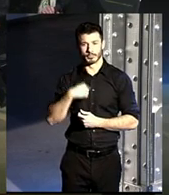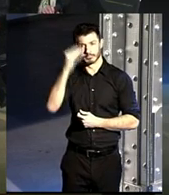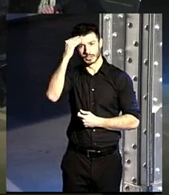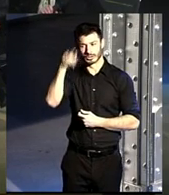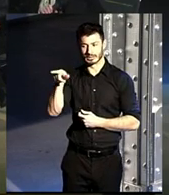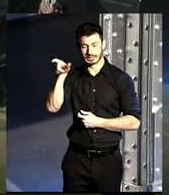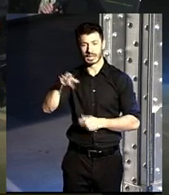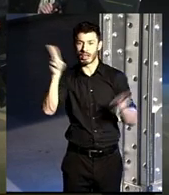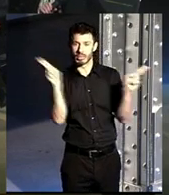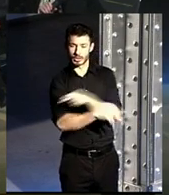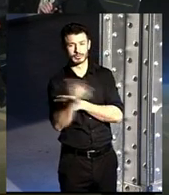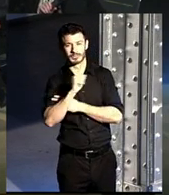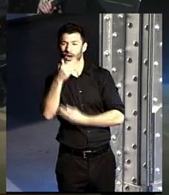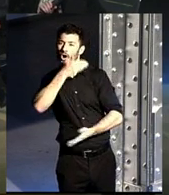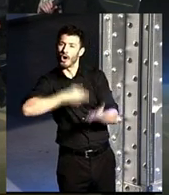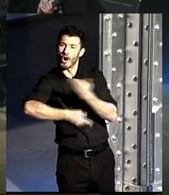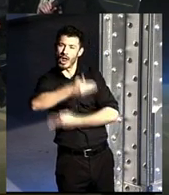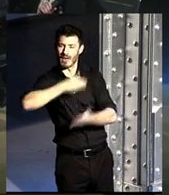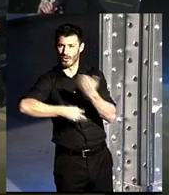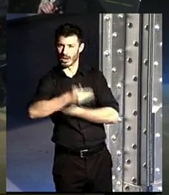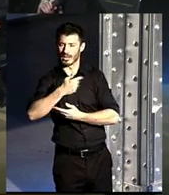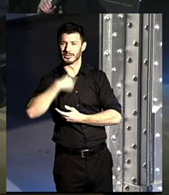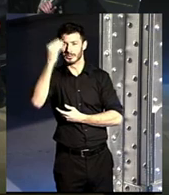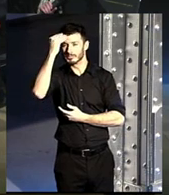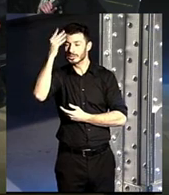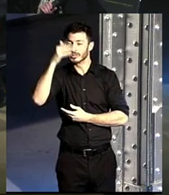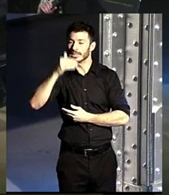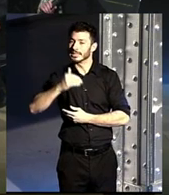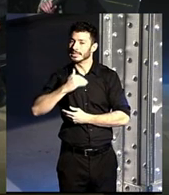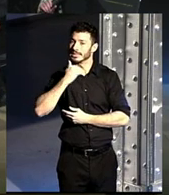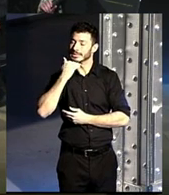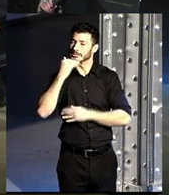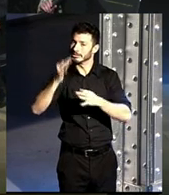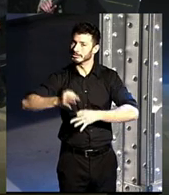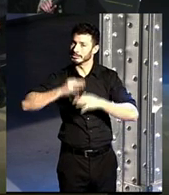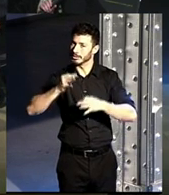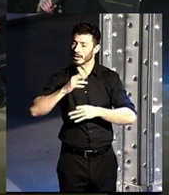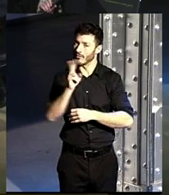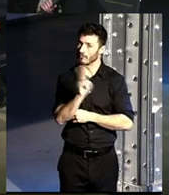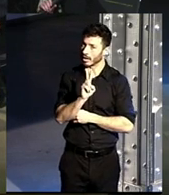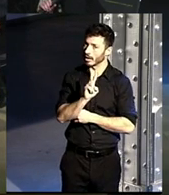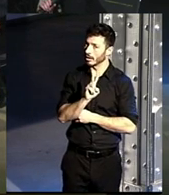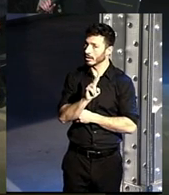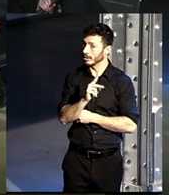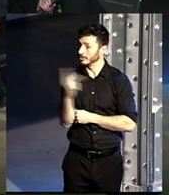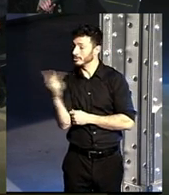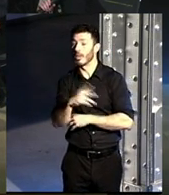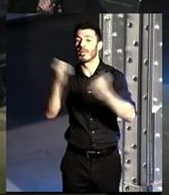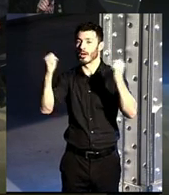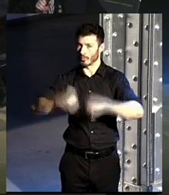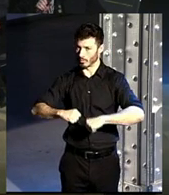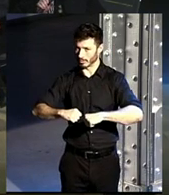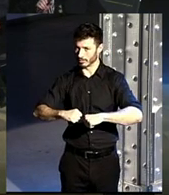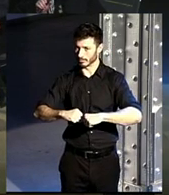censura, es una colaboración. Yo creo que casi siempre Verne estaba más o menos de acuerdo con el editor. Hay